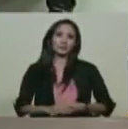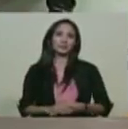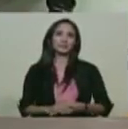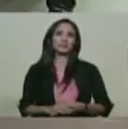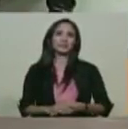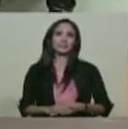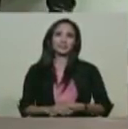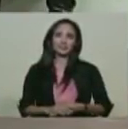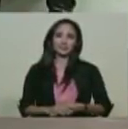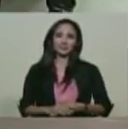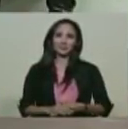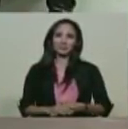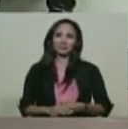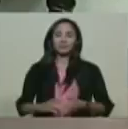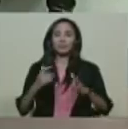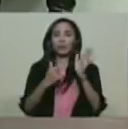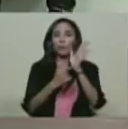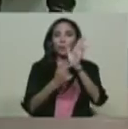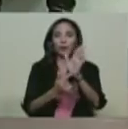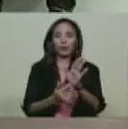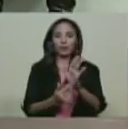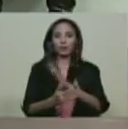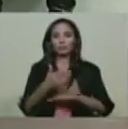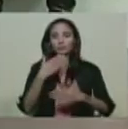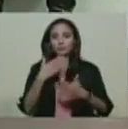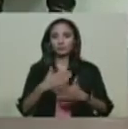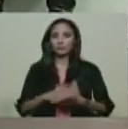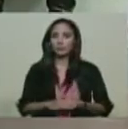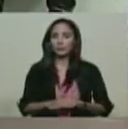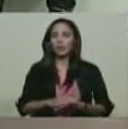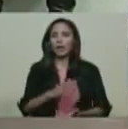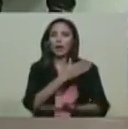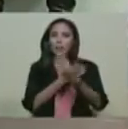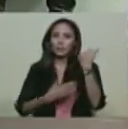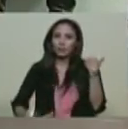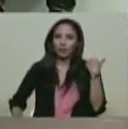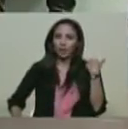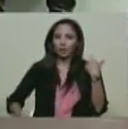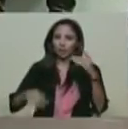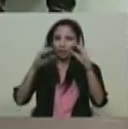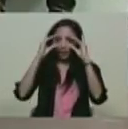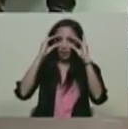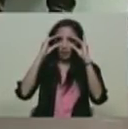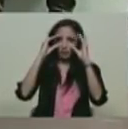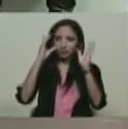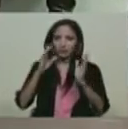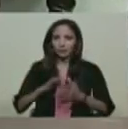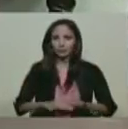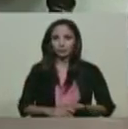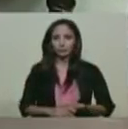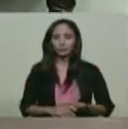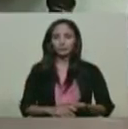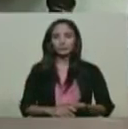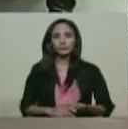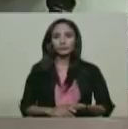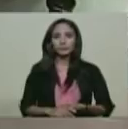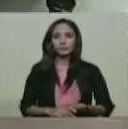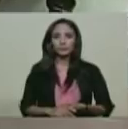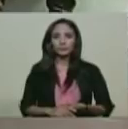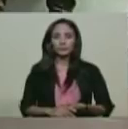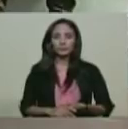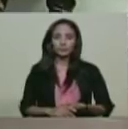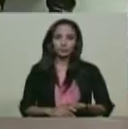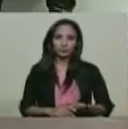la demostración. Le agradezco a la presidenta de la Asamblea Nacional Constituyente, compañera